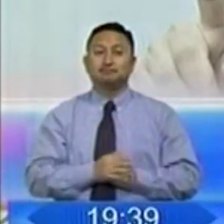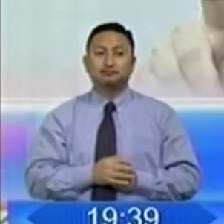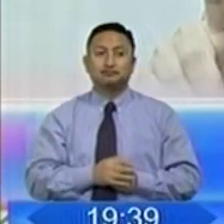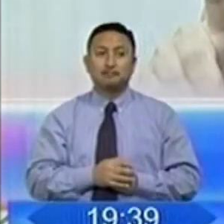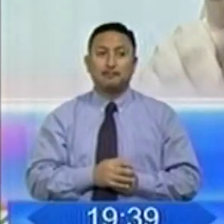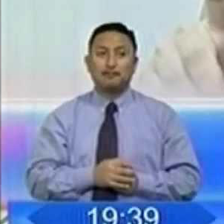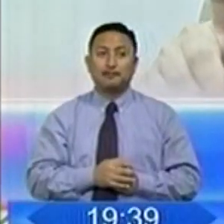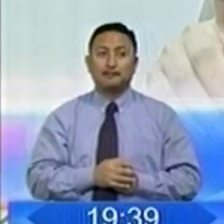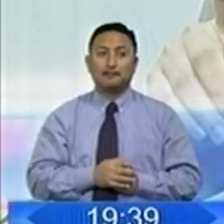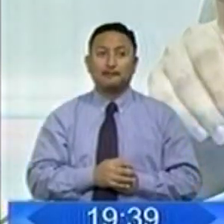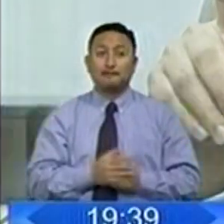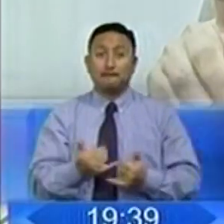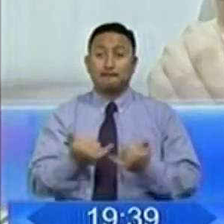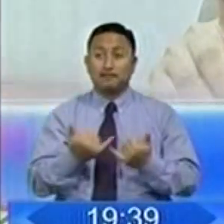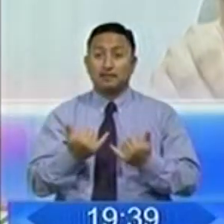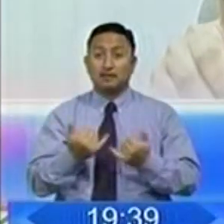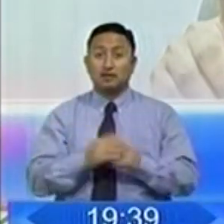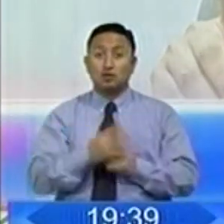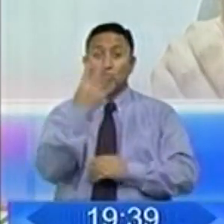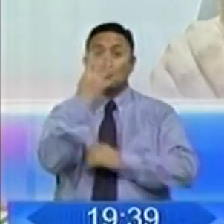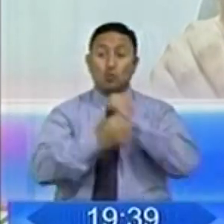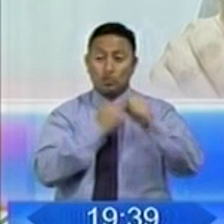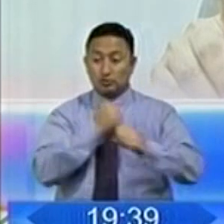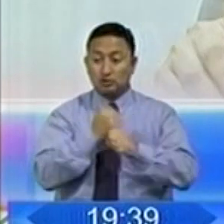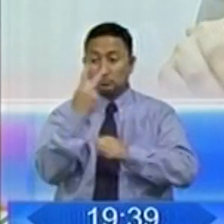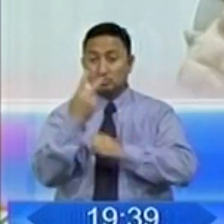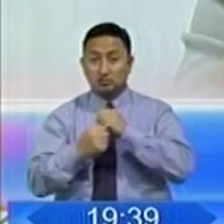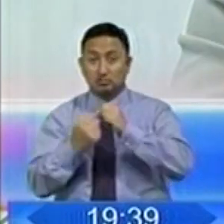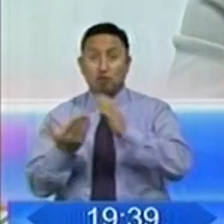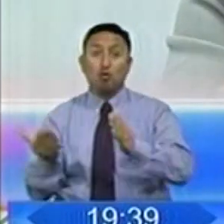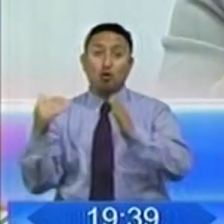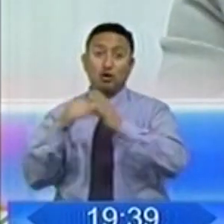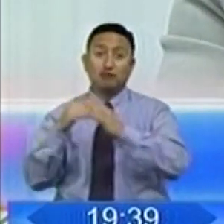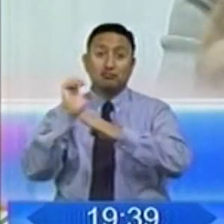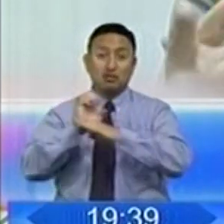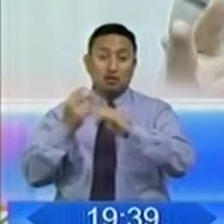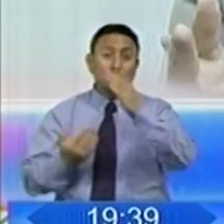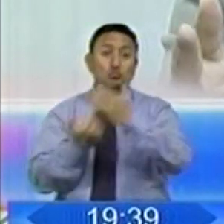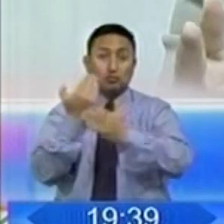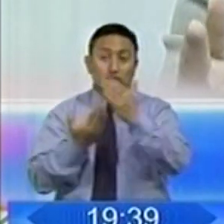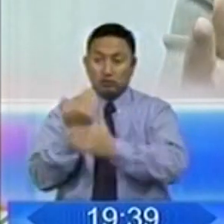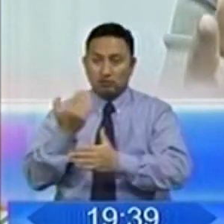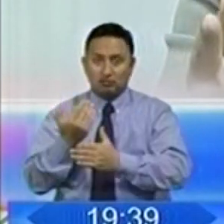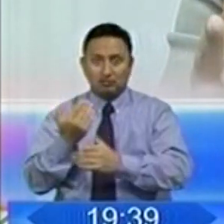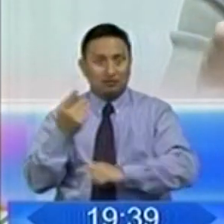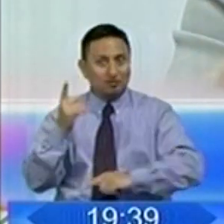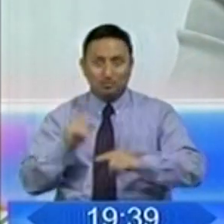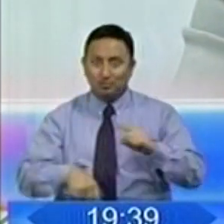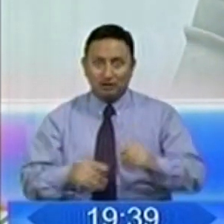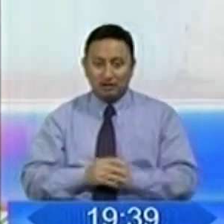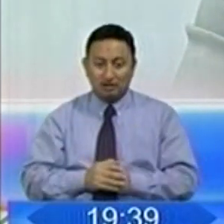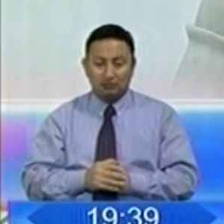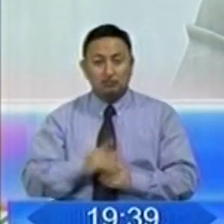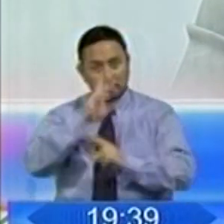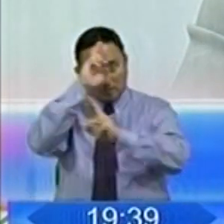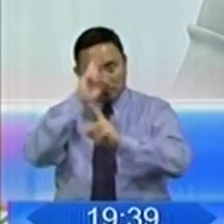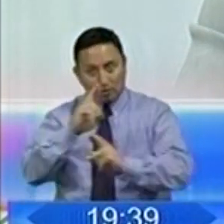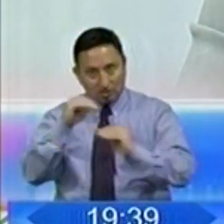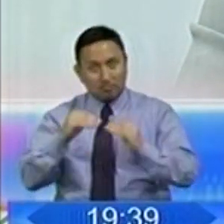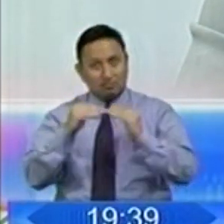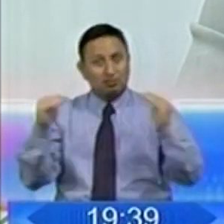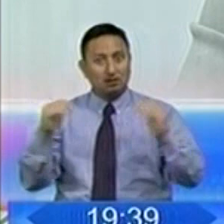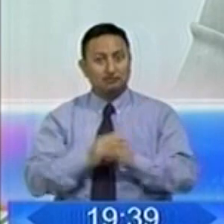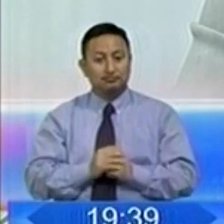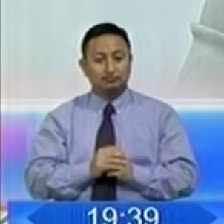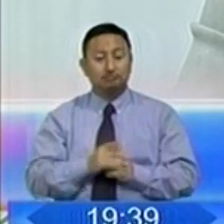podemos permitirnos refundar el país cada 4 años, cada 2 años. No podemos reinventar nuevas soluciones. Hay que ser respetuoso de la democracia y